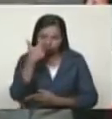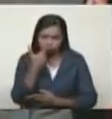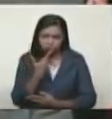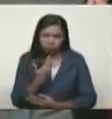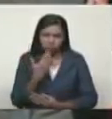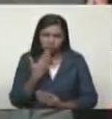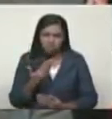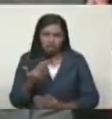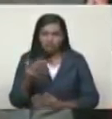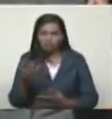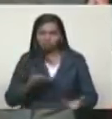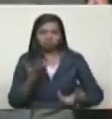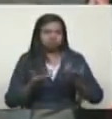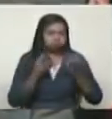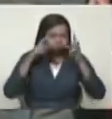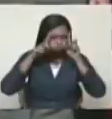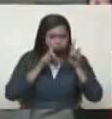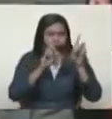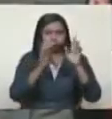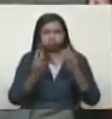viviendo un infierno de aquí en adelante,